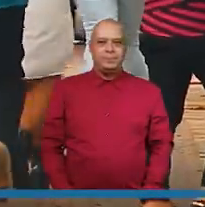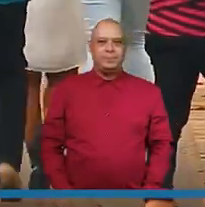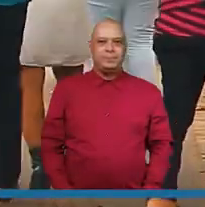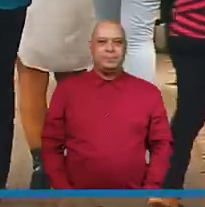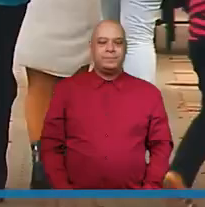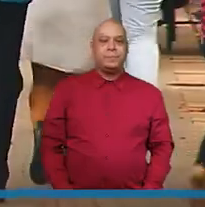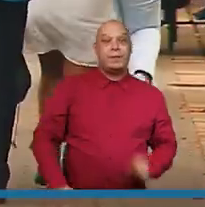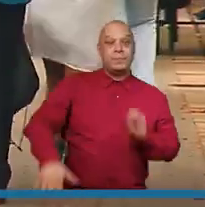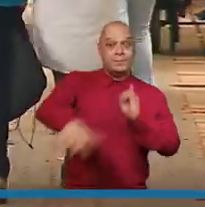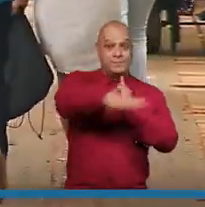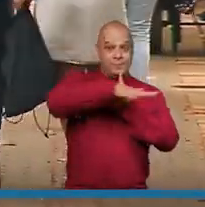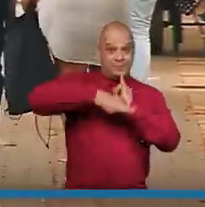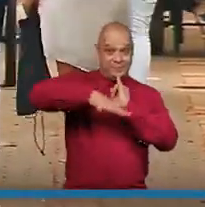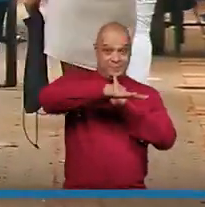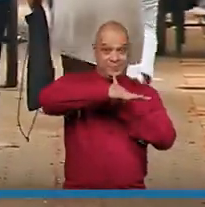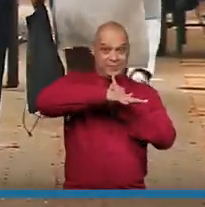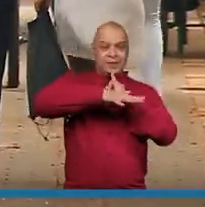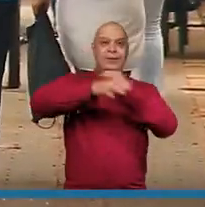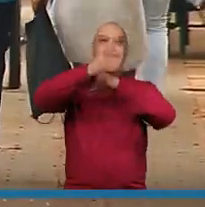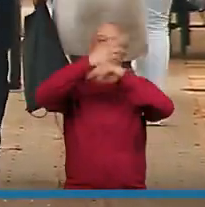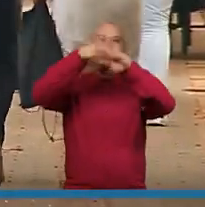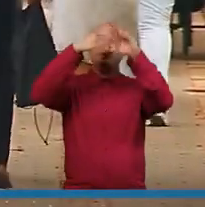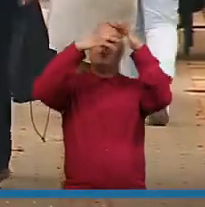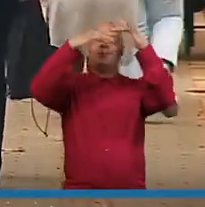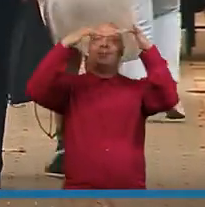Área Metropolitana del Valle de Aburrá.